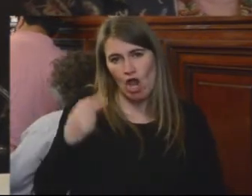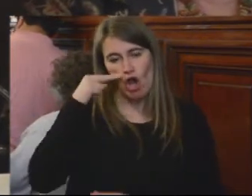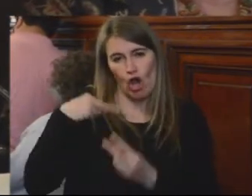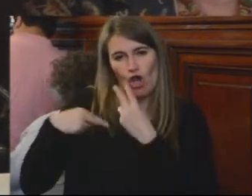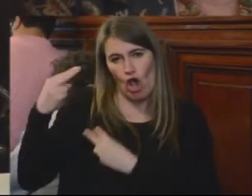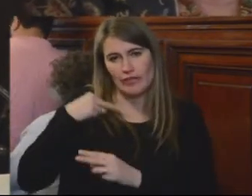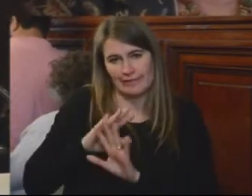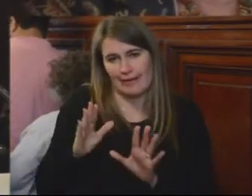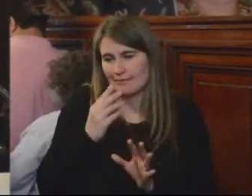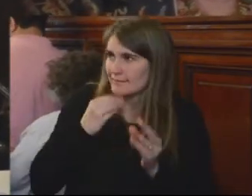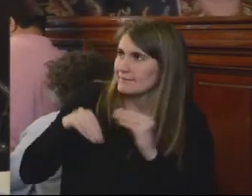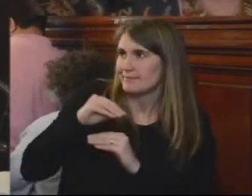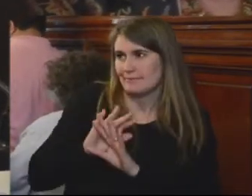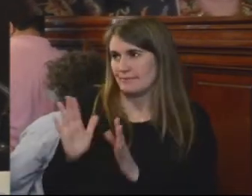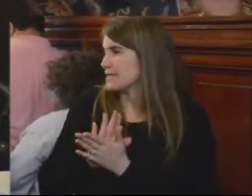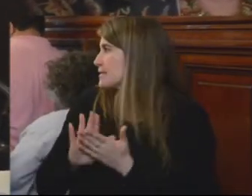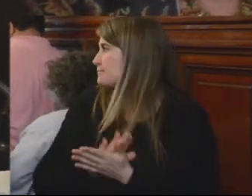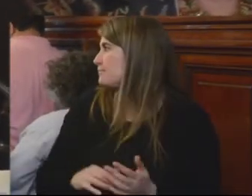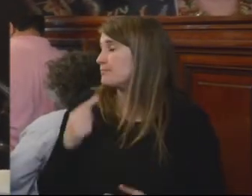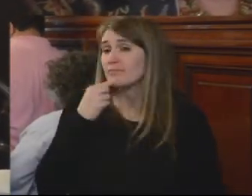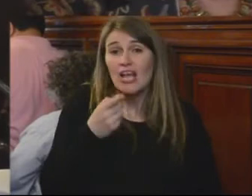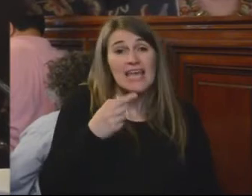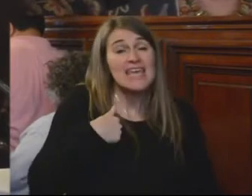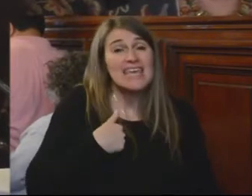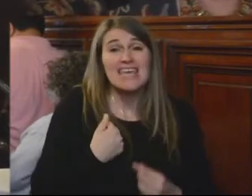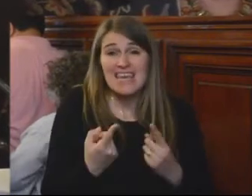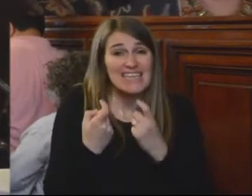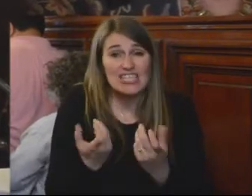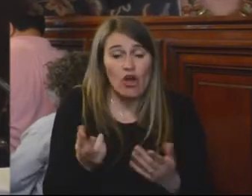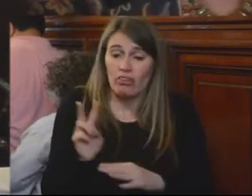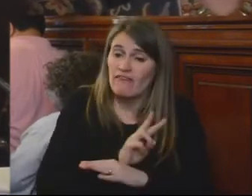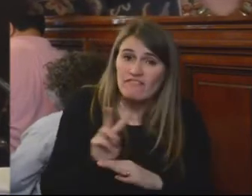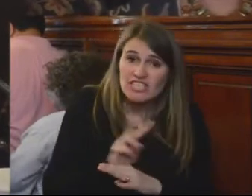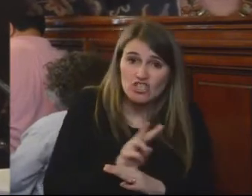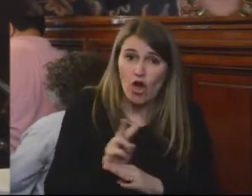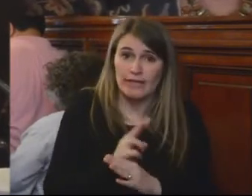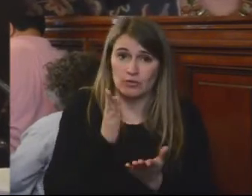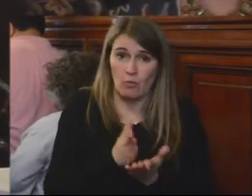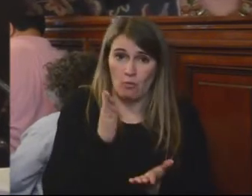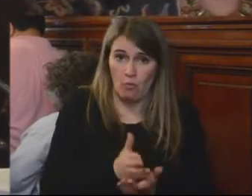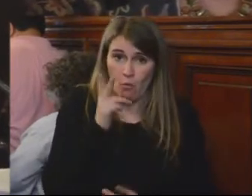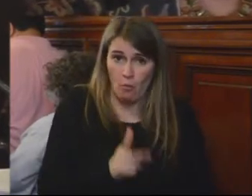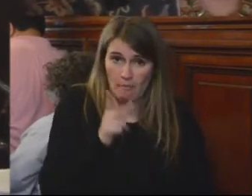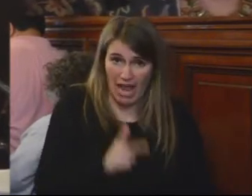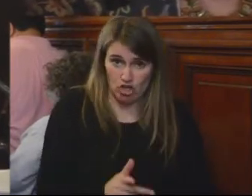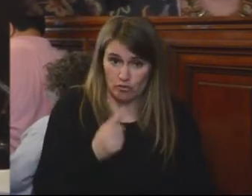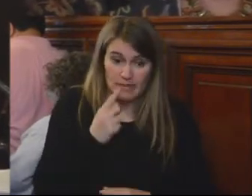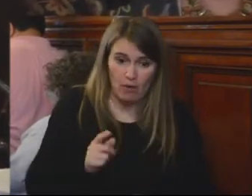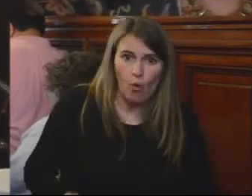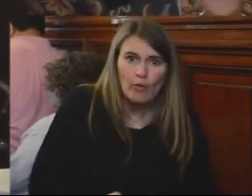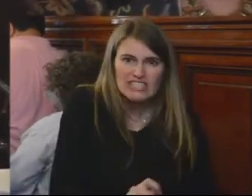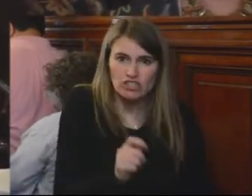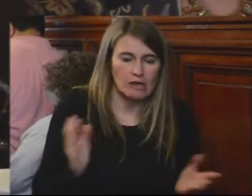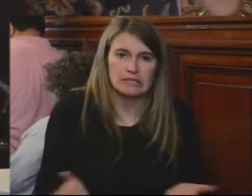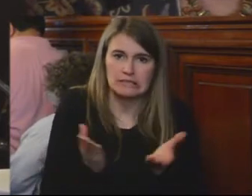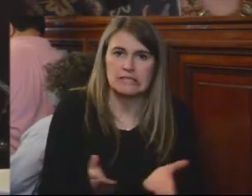ahorro de más comentarios esto nos lleva a tratar la situación de los defensores de derechos humanos en especial los que promueven estos juicios se han registrado